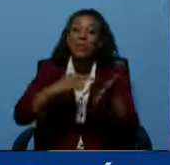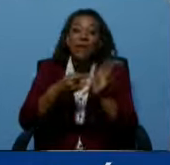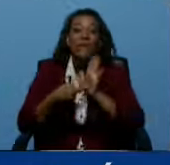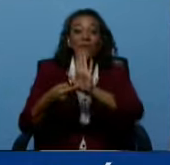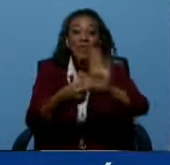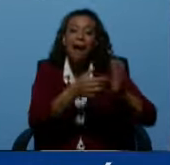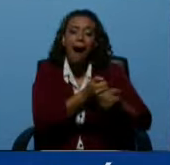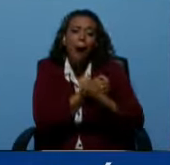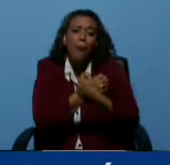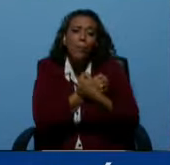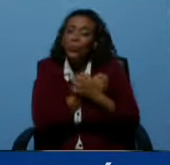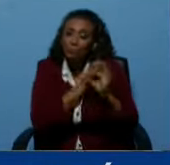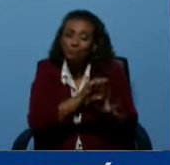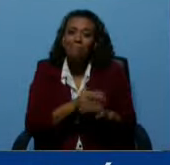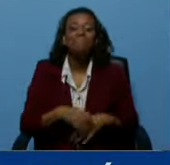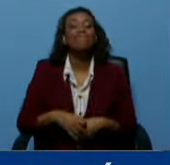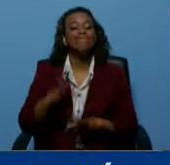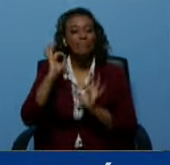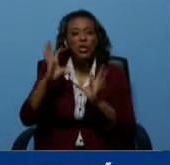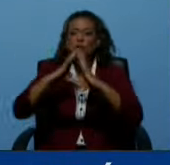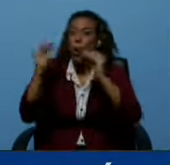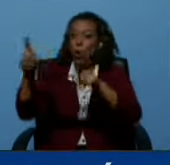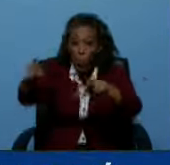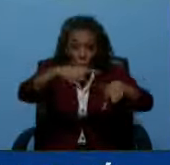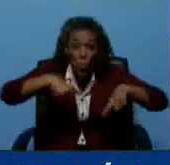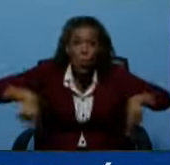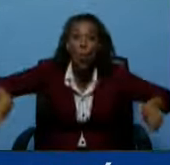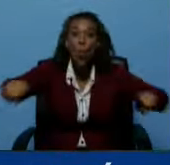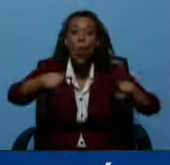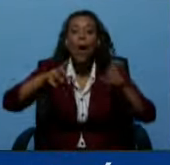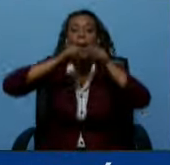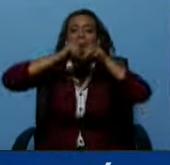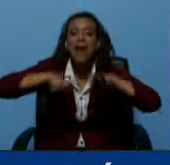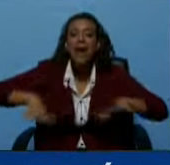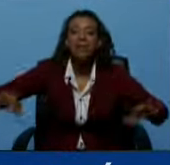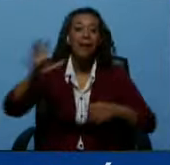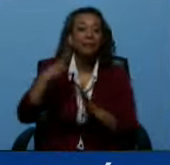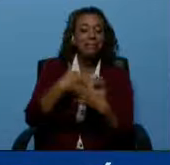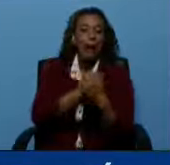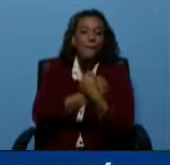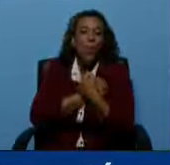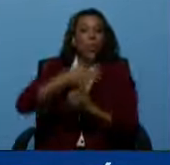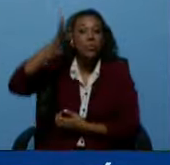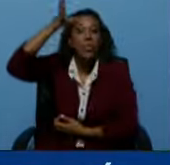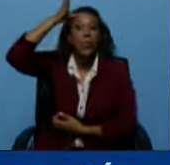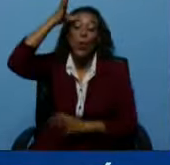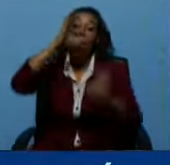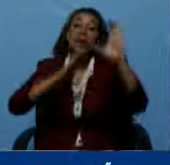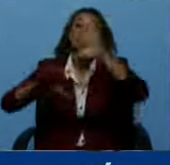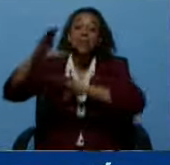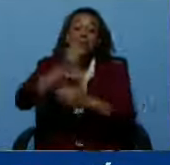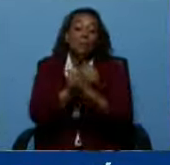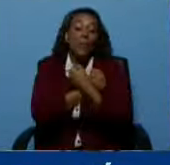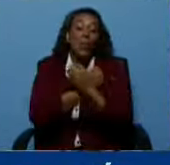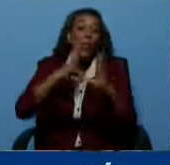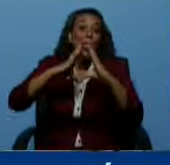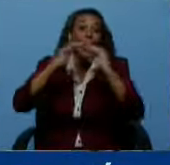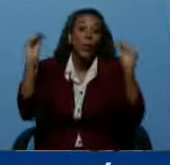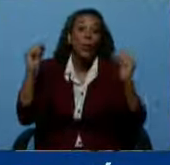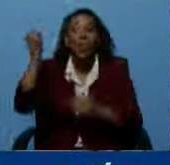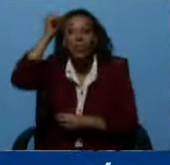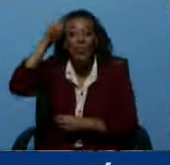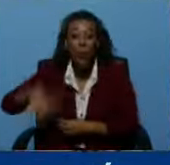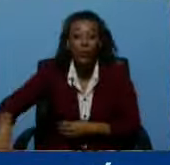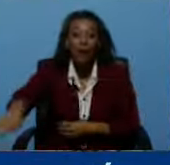la fuerza del amor. Así que todo esto está impregnado de amor, el conocimiento, la ciencia, el amor. Aquí